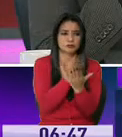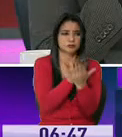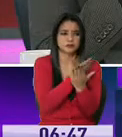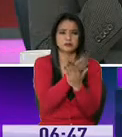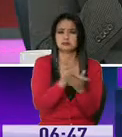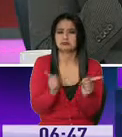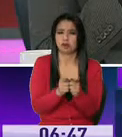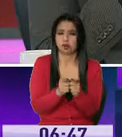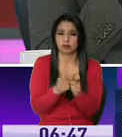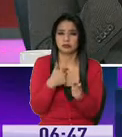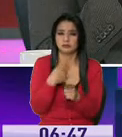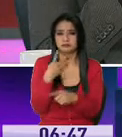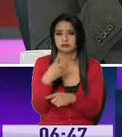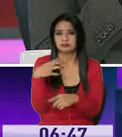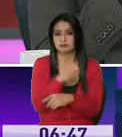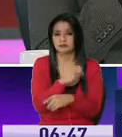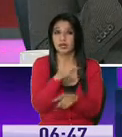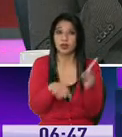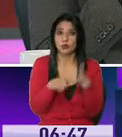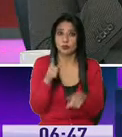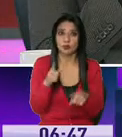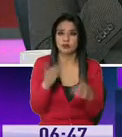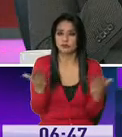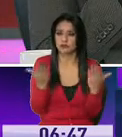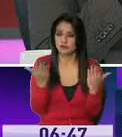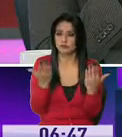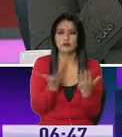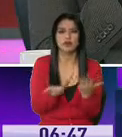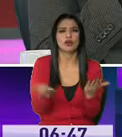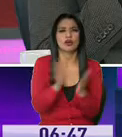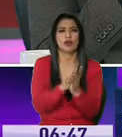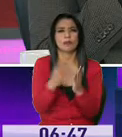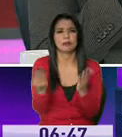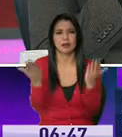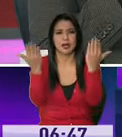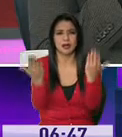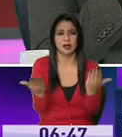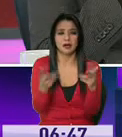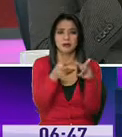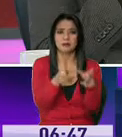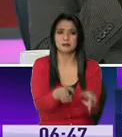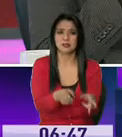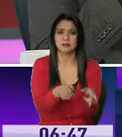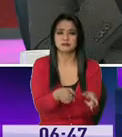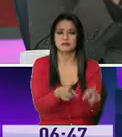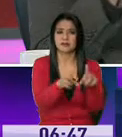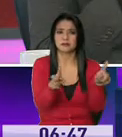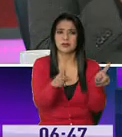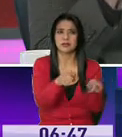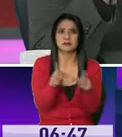Esta contratación, de la cual al momento de iniciar el proceso y que solamente duró un día,